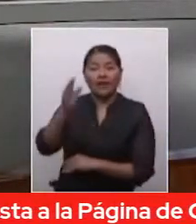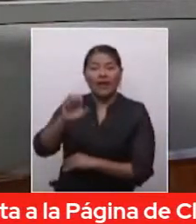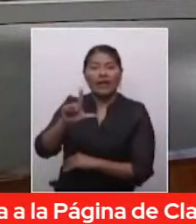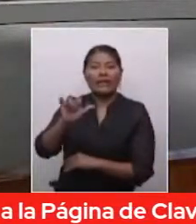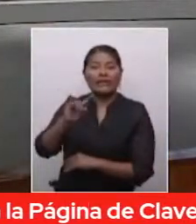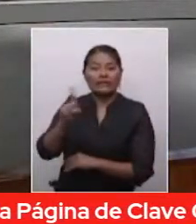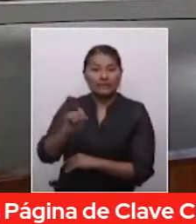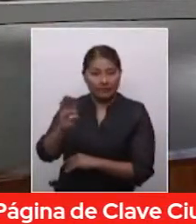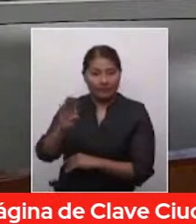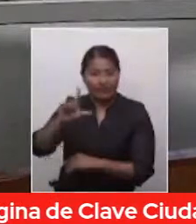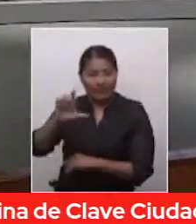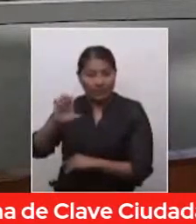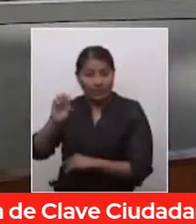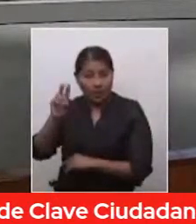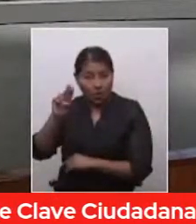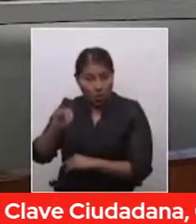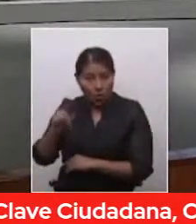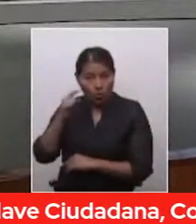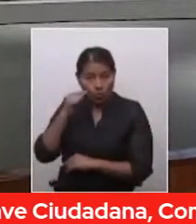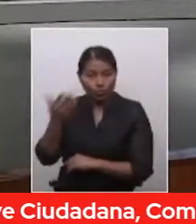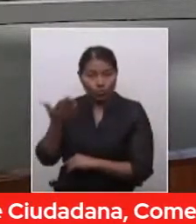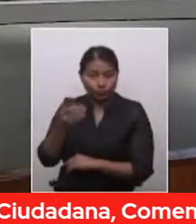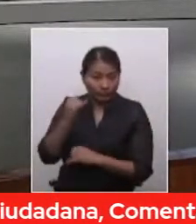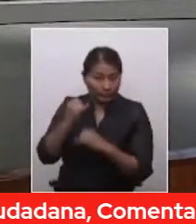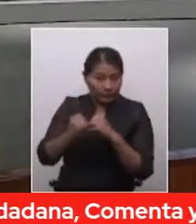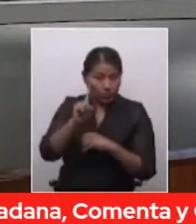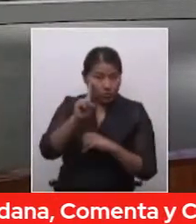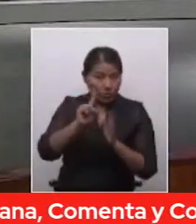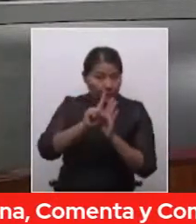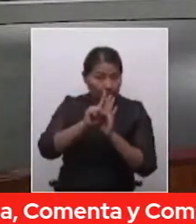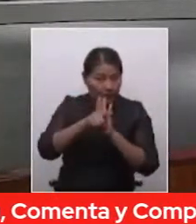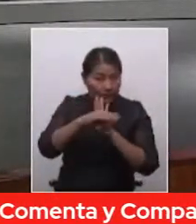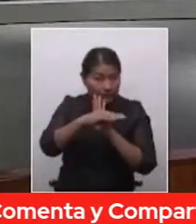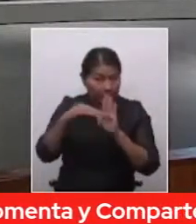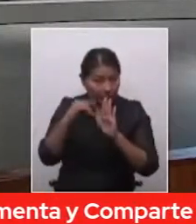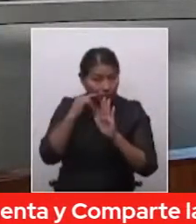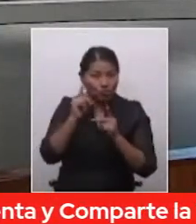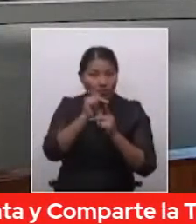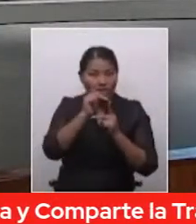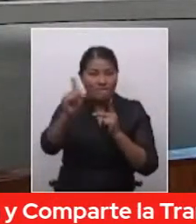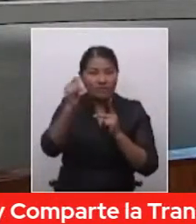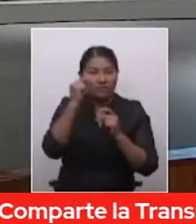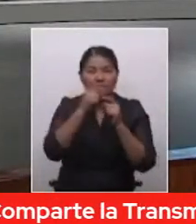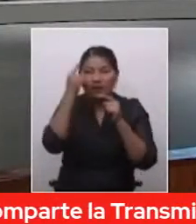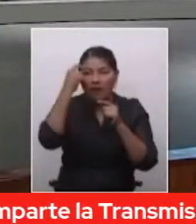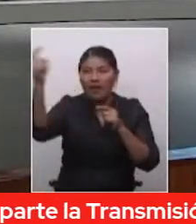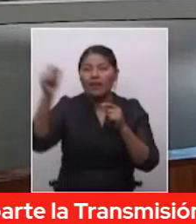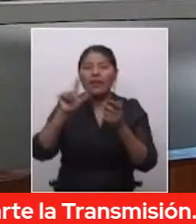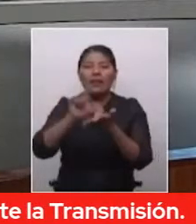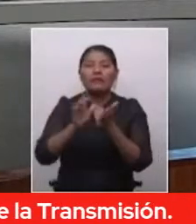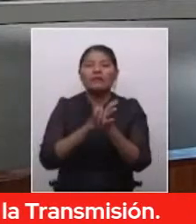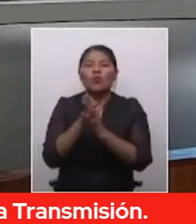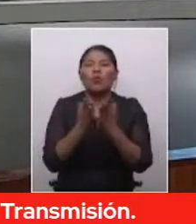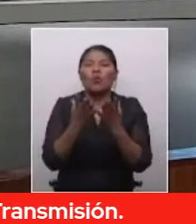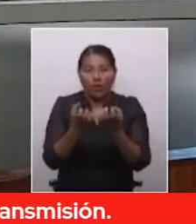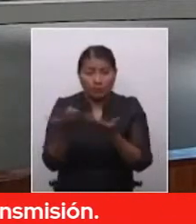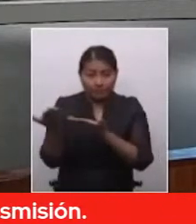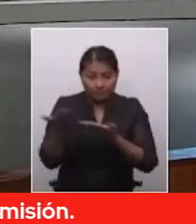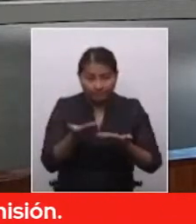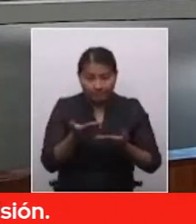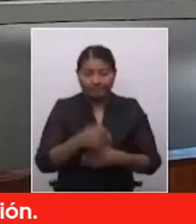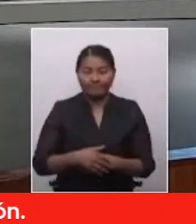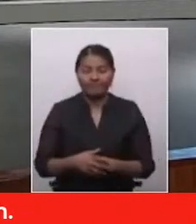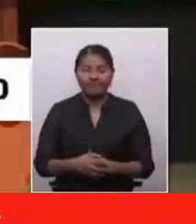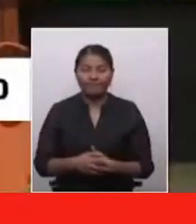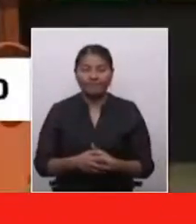Elizabeth León para su cierre, por favor, en 1:30, esa visión que le ofrece a Lima. Adelante, por favor,